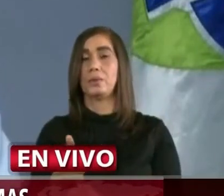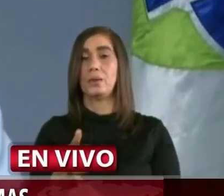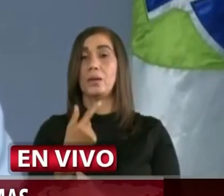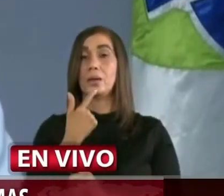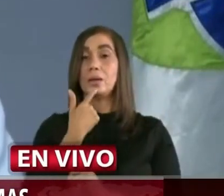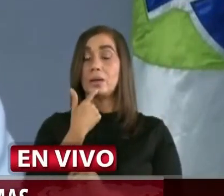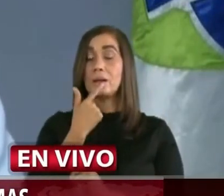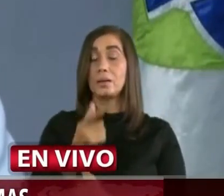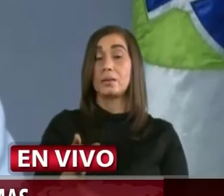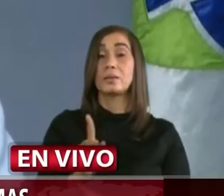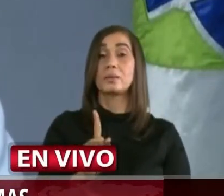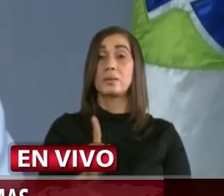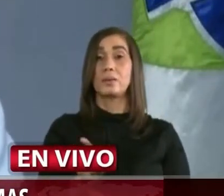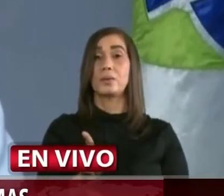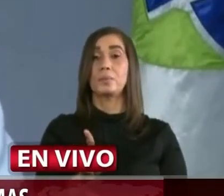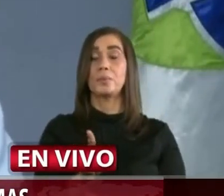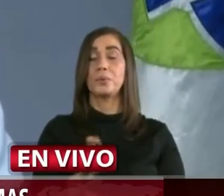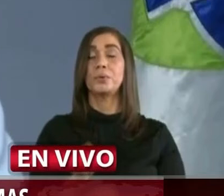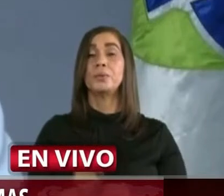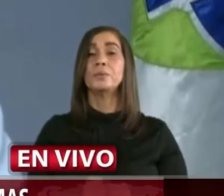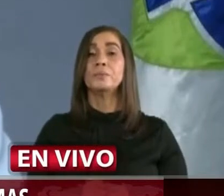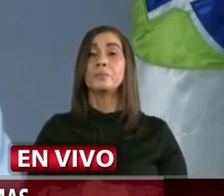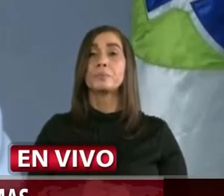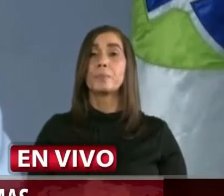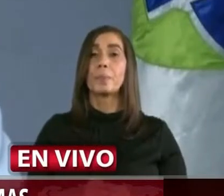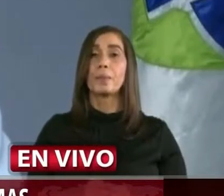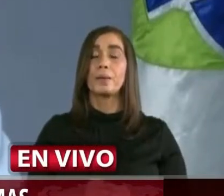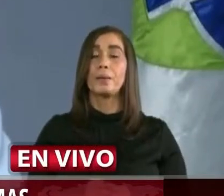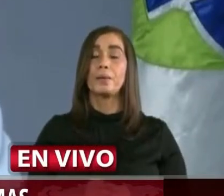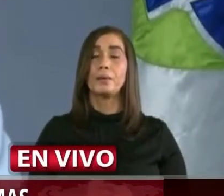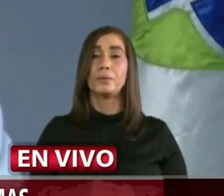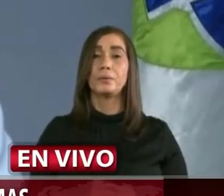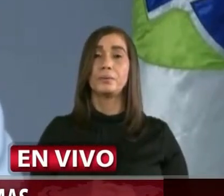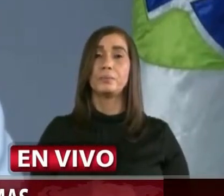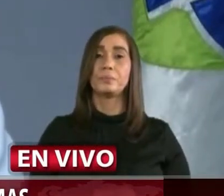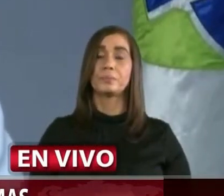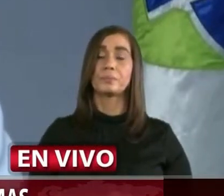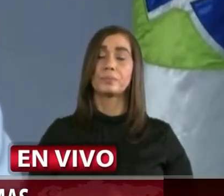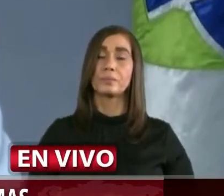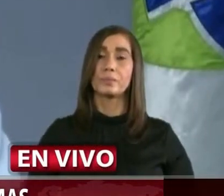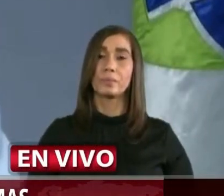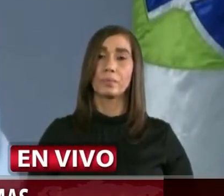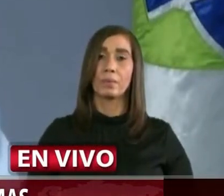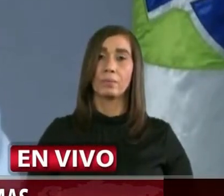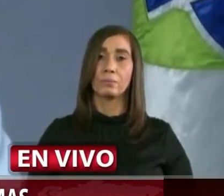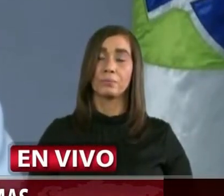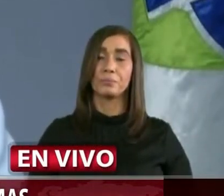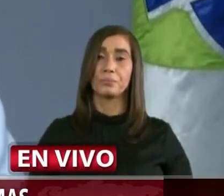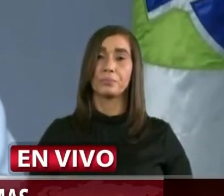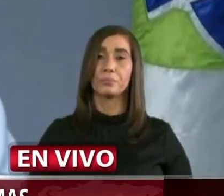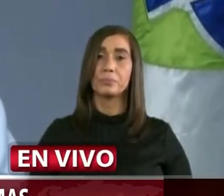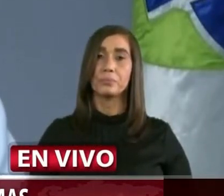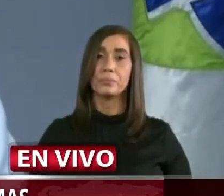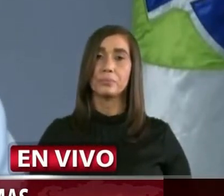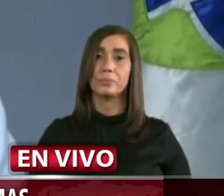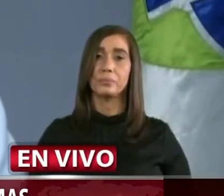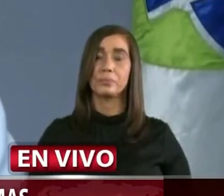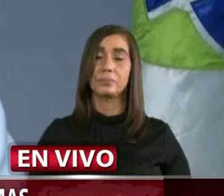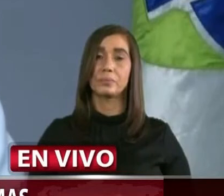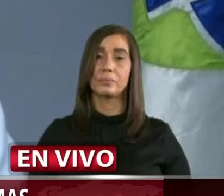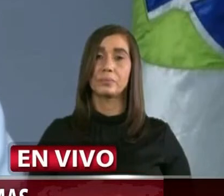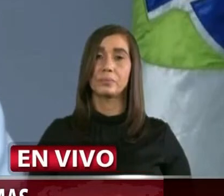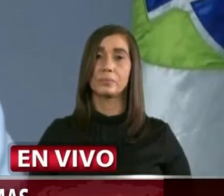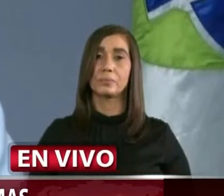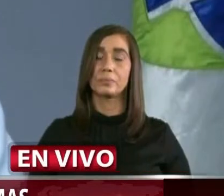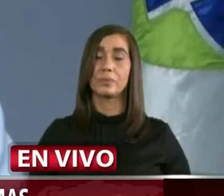que hasta hoy ha permitido a todo el país lograr el